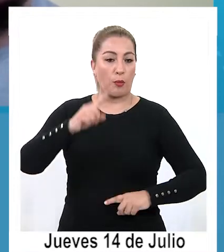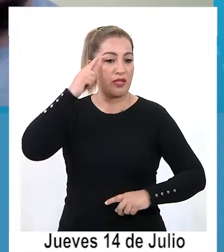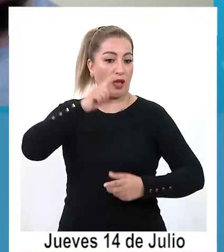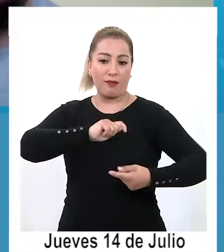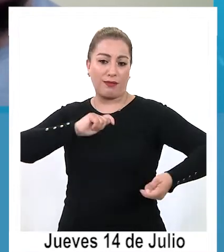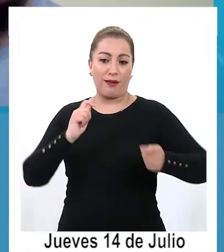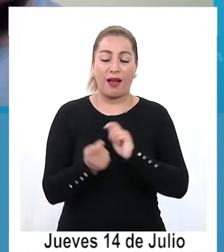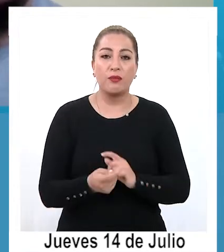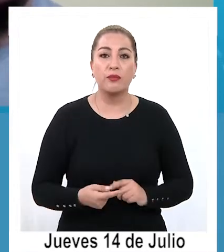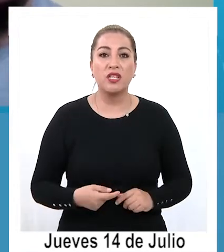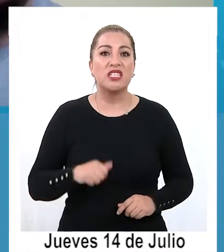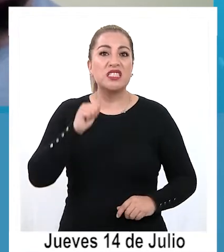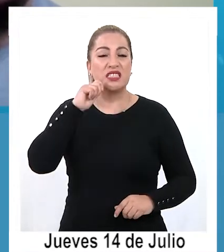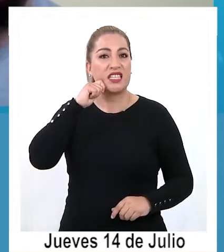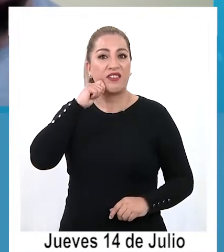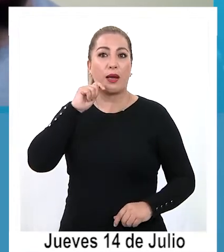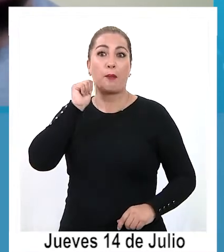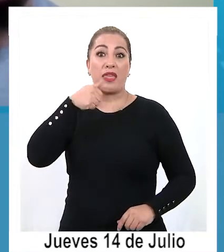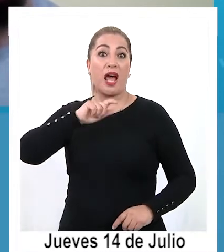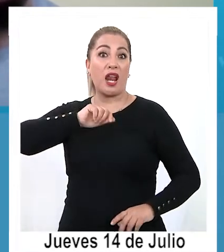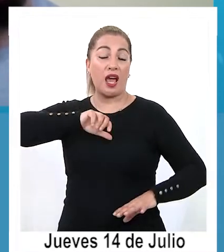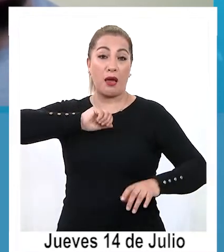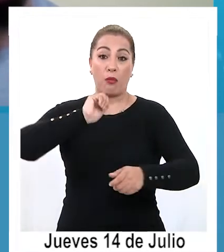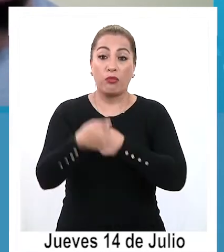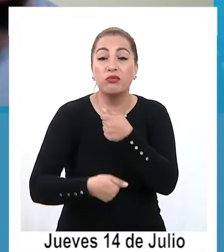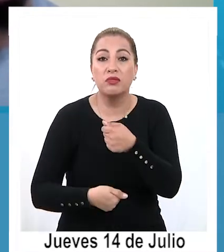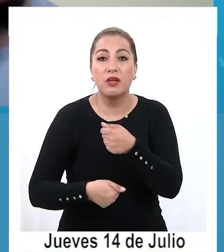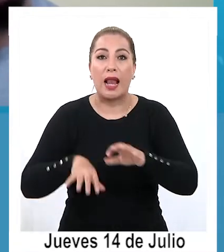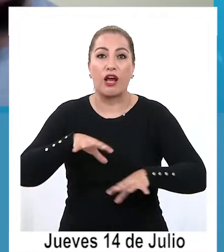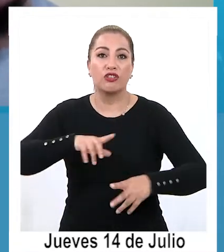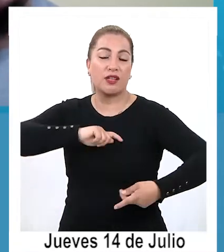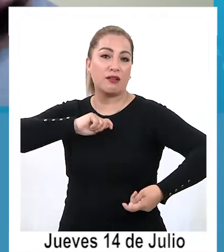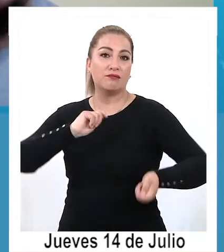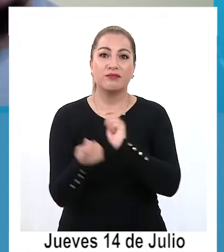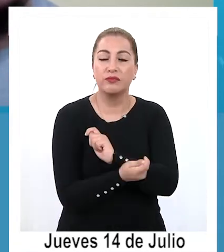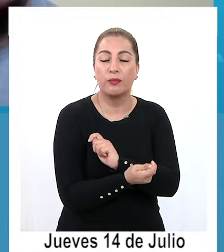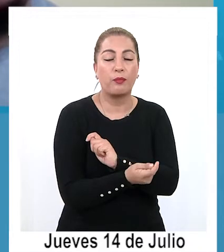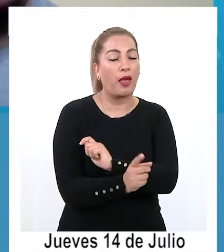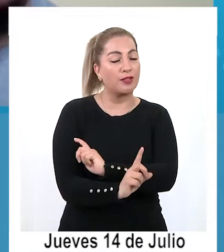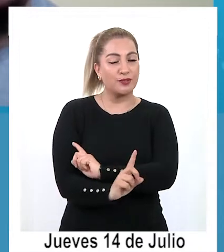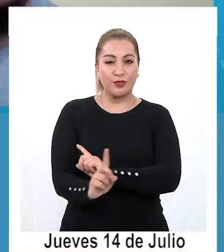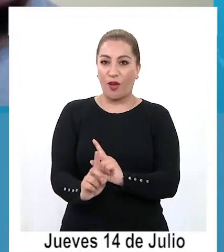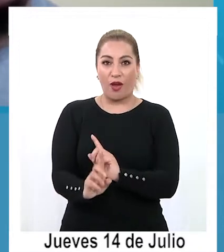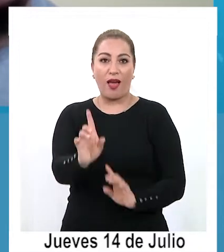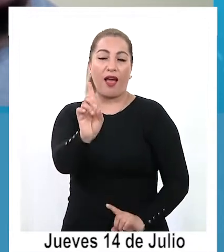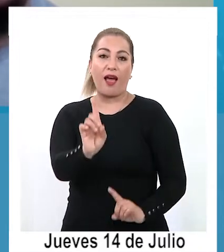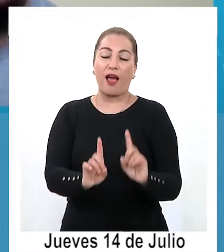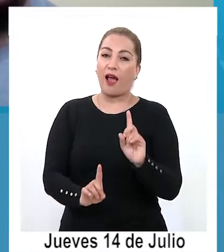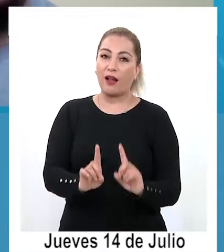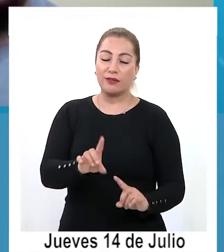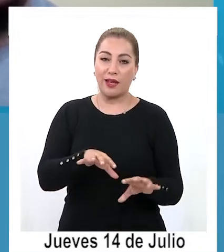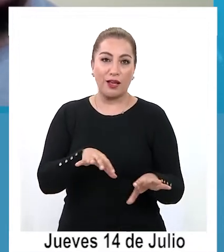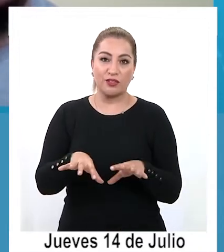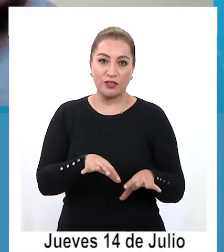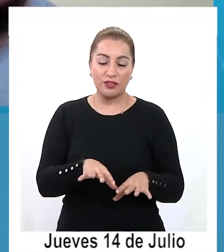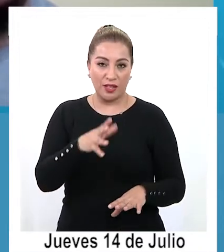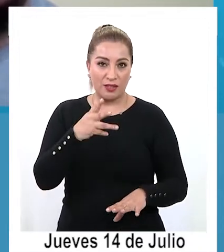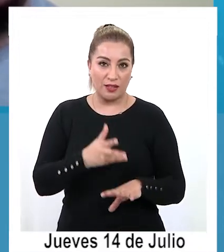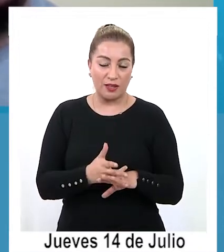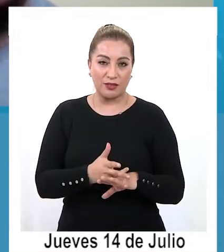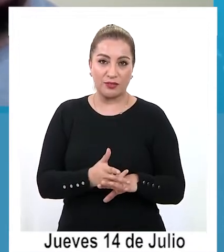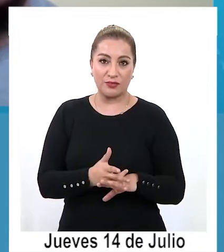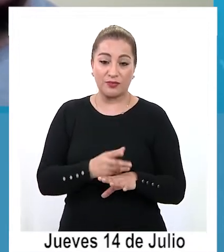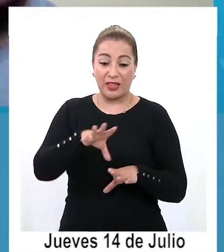sea, implica que el día de mañana las cosas van a cambiar de manera radical. Porque gran parte de lo que siempre ha existido en